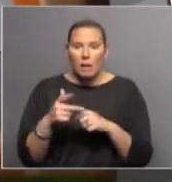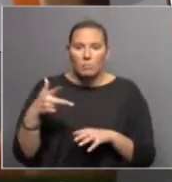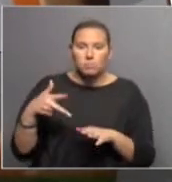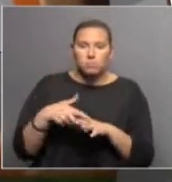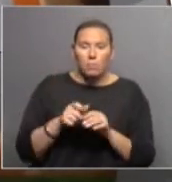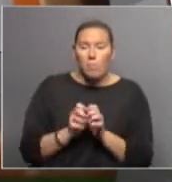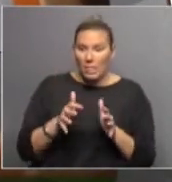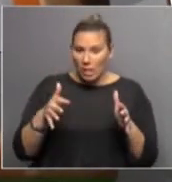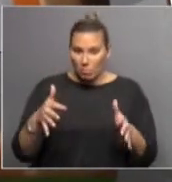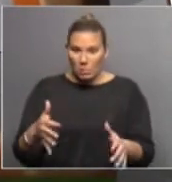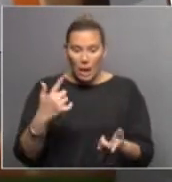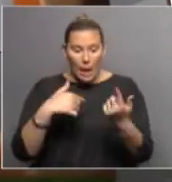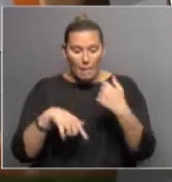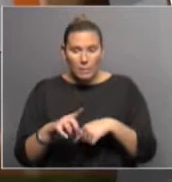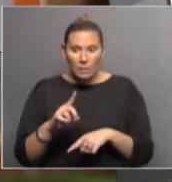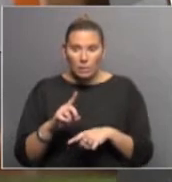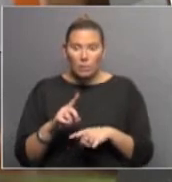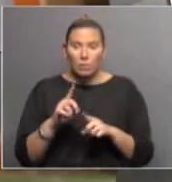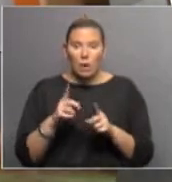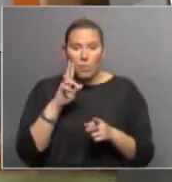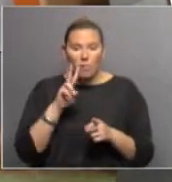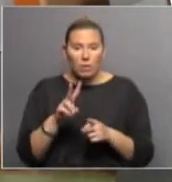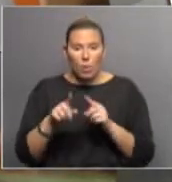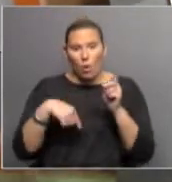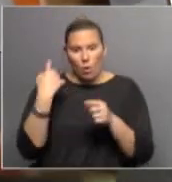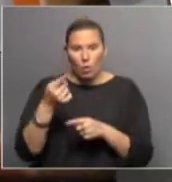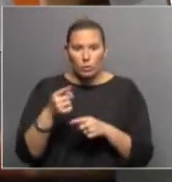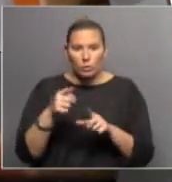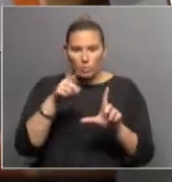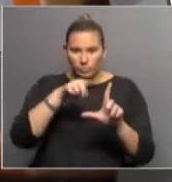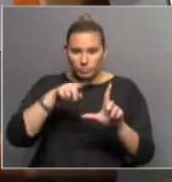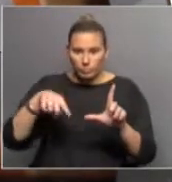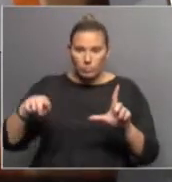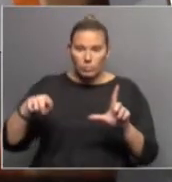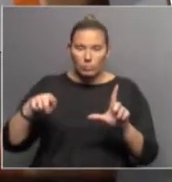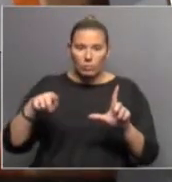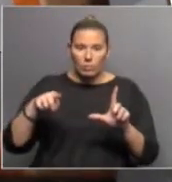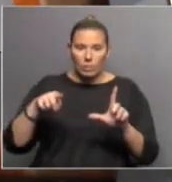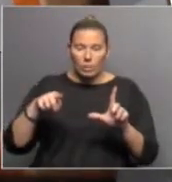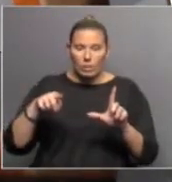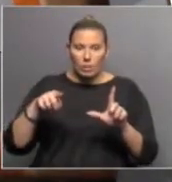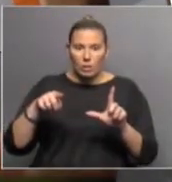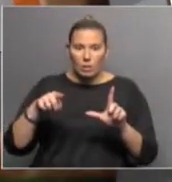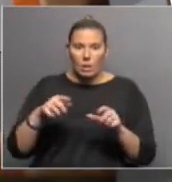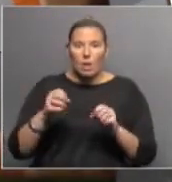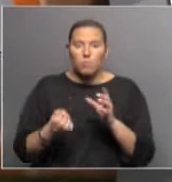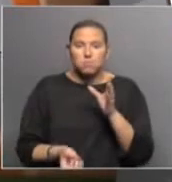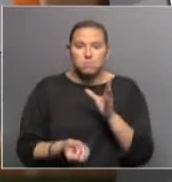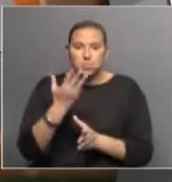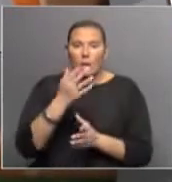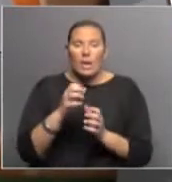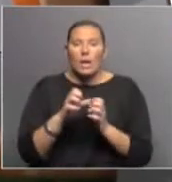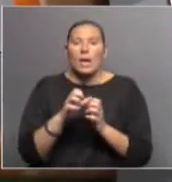de la pandemia. Sin embargo, cuando miramos esta otra gráfica, vemos que la potencialidad de generación